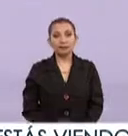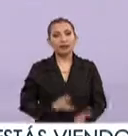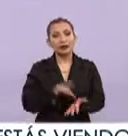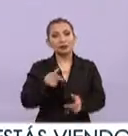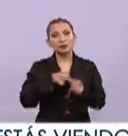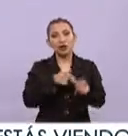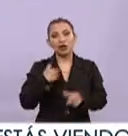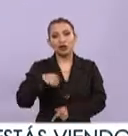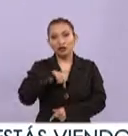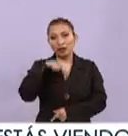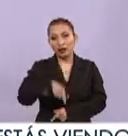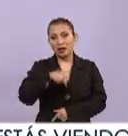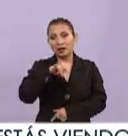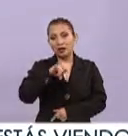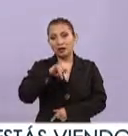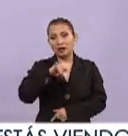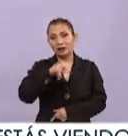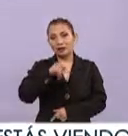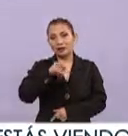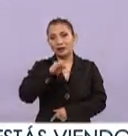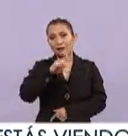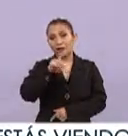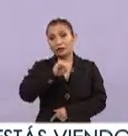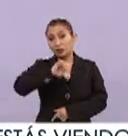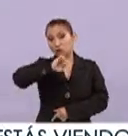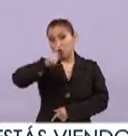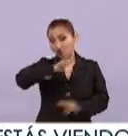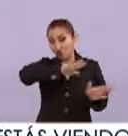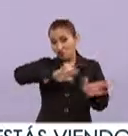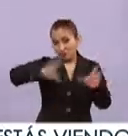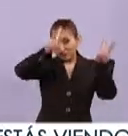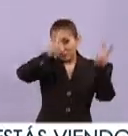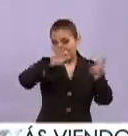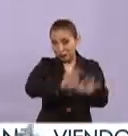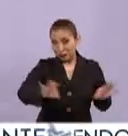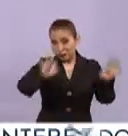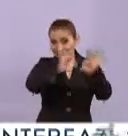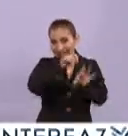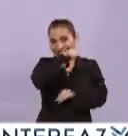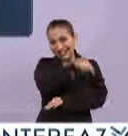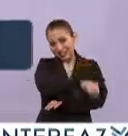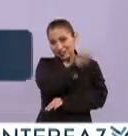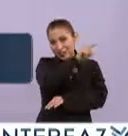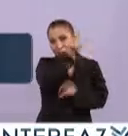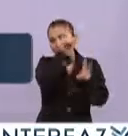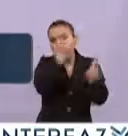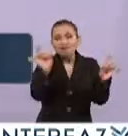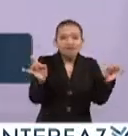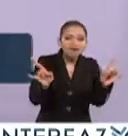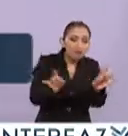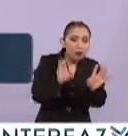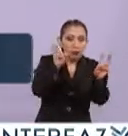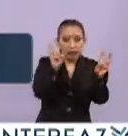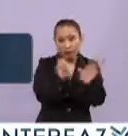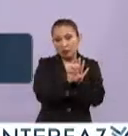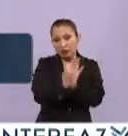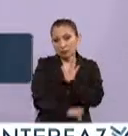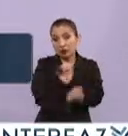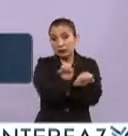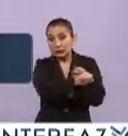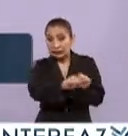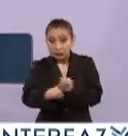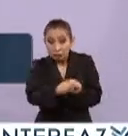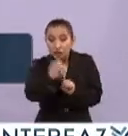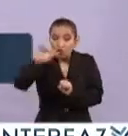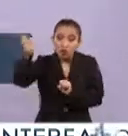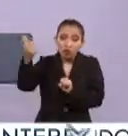Gracias por continuar con nosotros en Interfaz y bueno, la otra parte fundamental en este tipo de casos como lo son los sismos